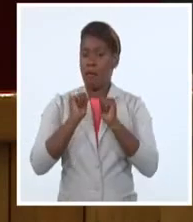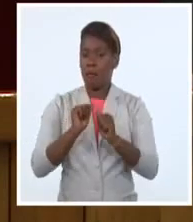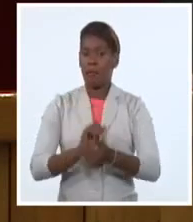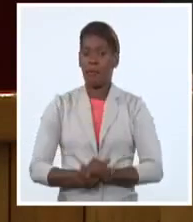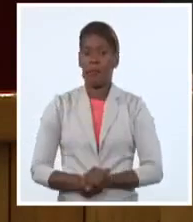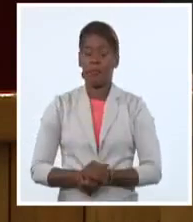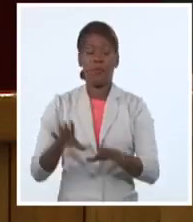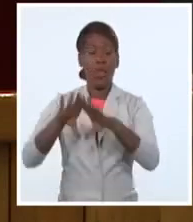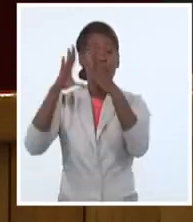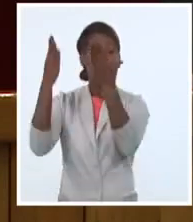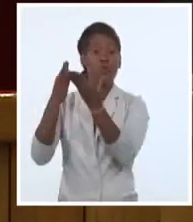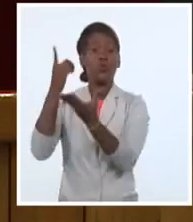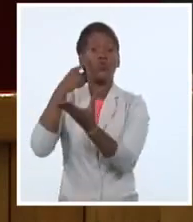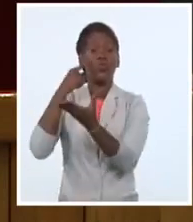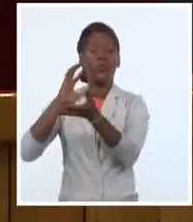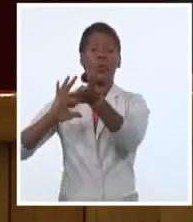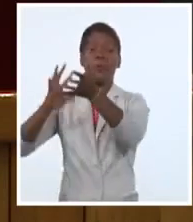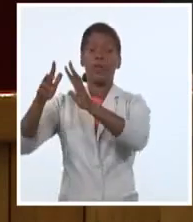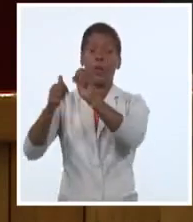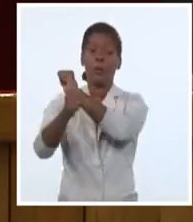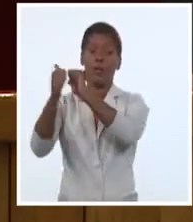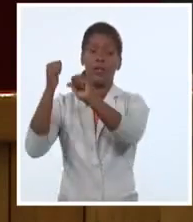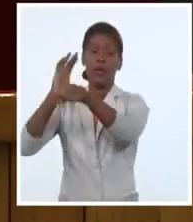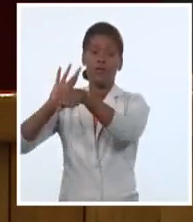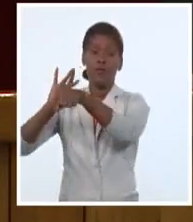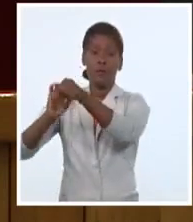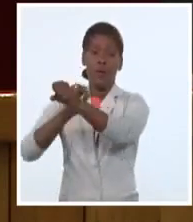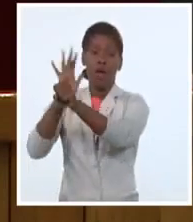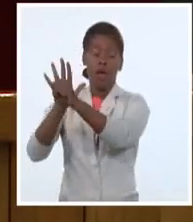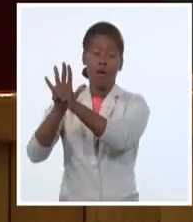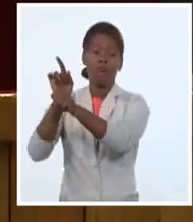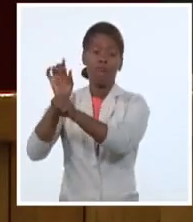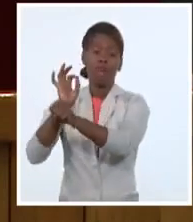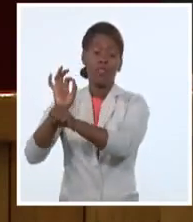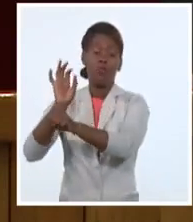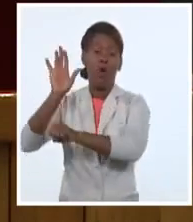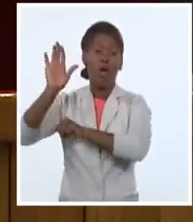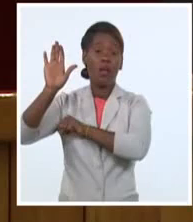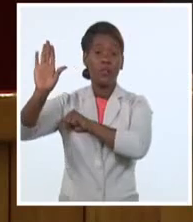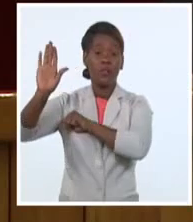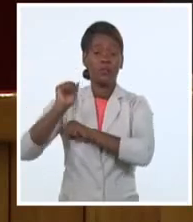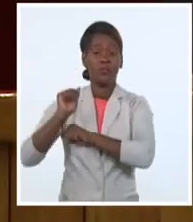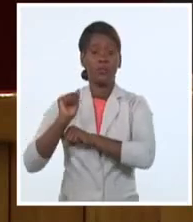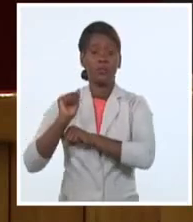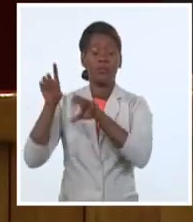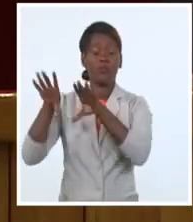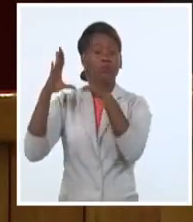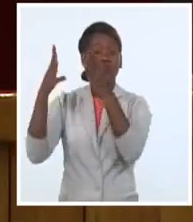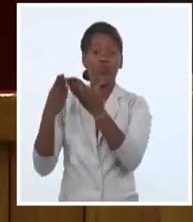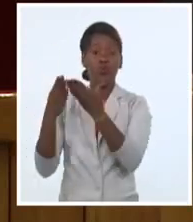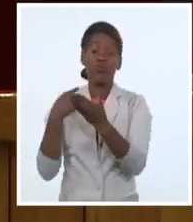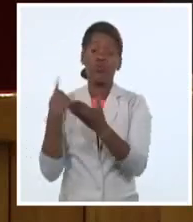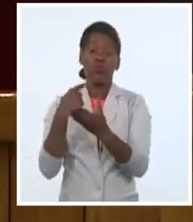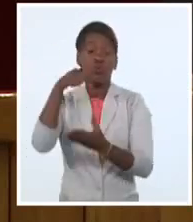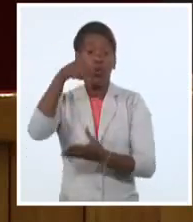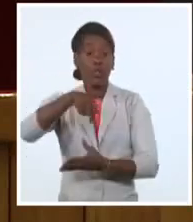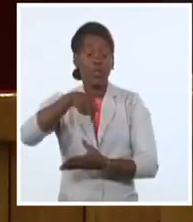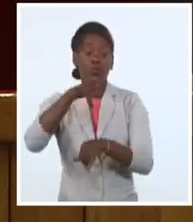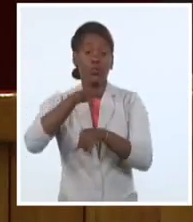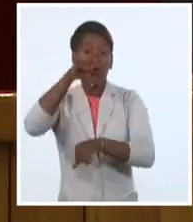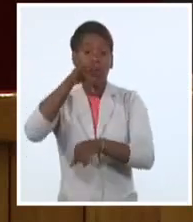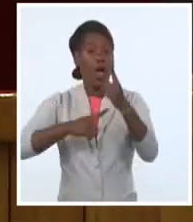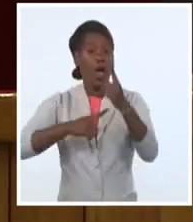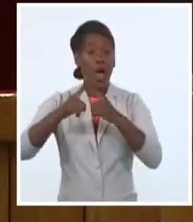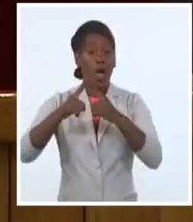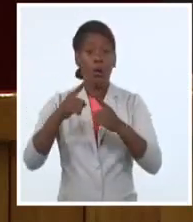producen nuevos rebrotes de la pandemia en medio de la crisis que la parálisis económica ha causado. En ese mundo vivimos y nos toca